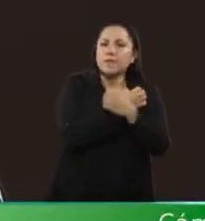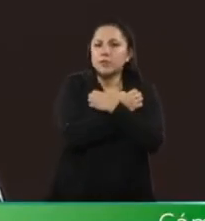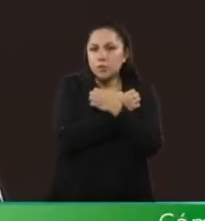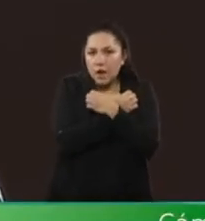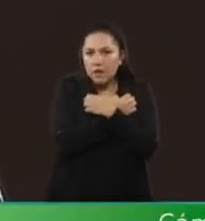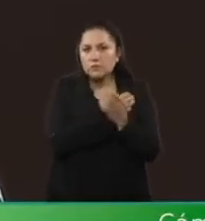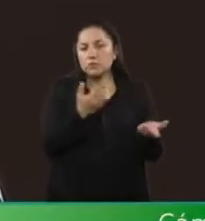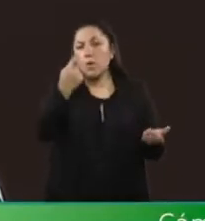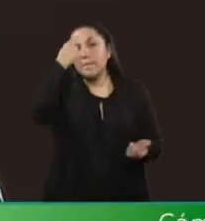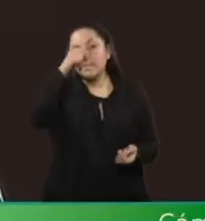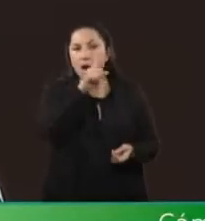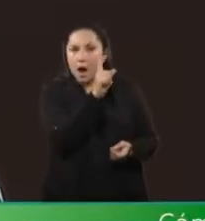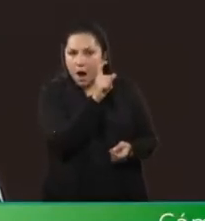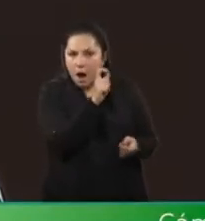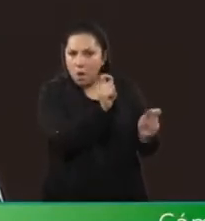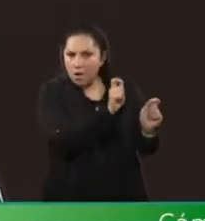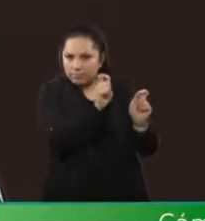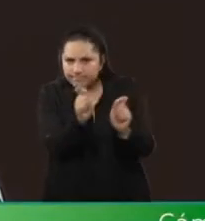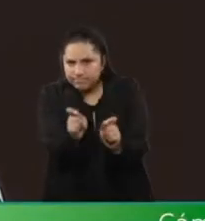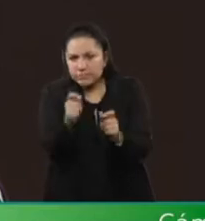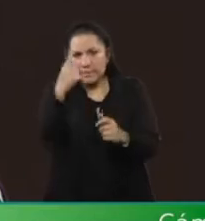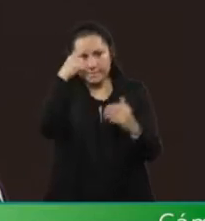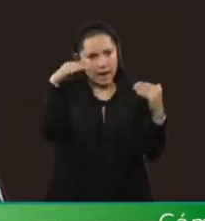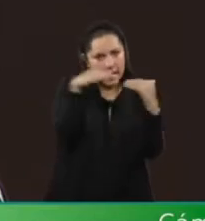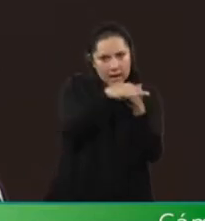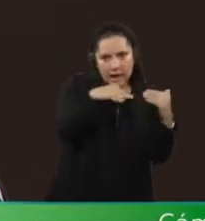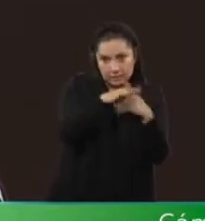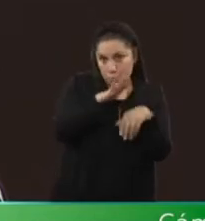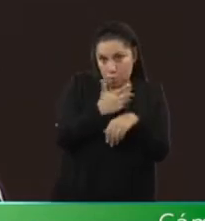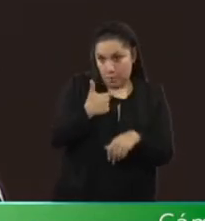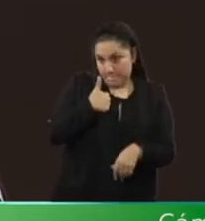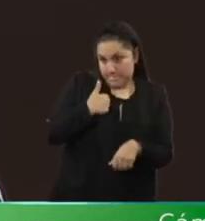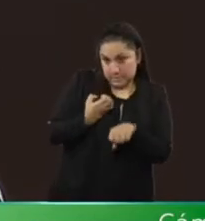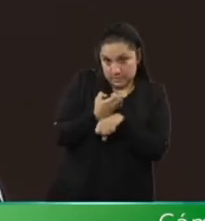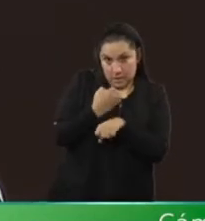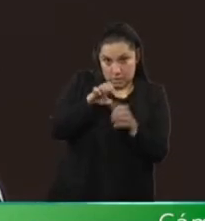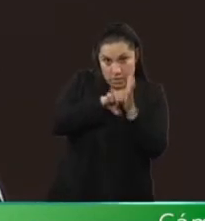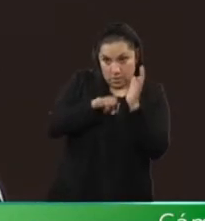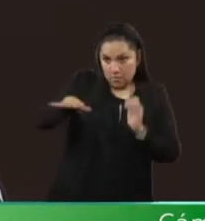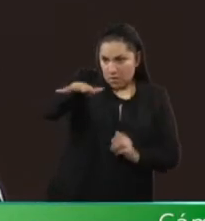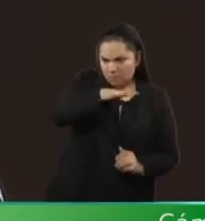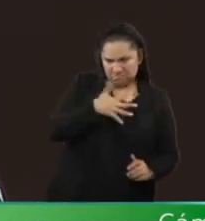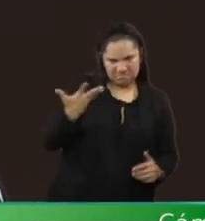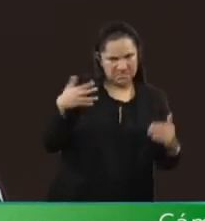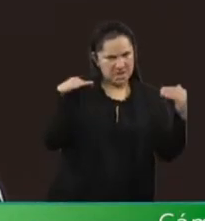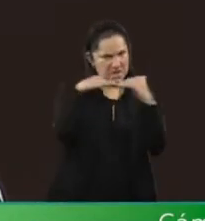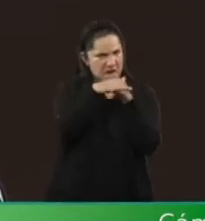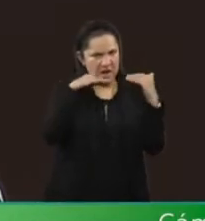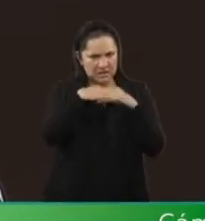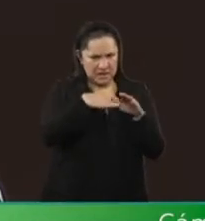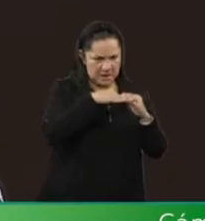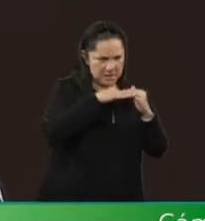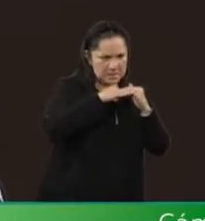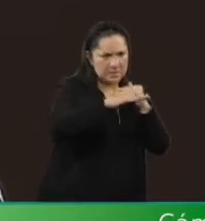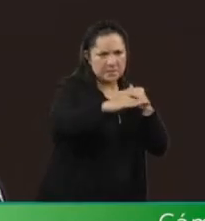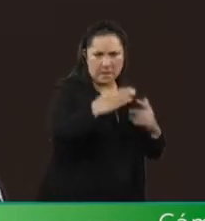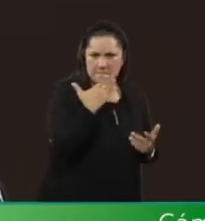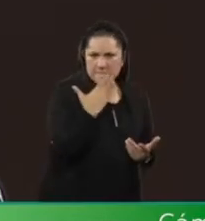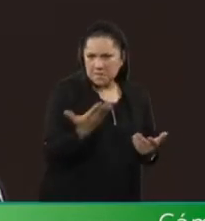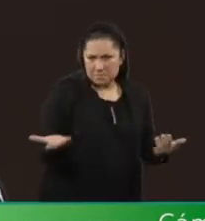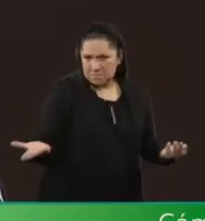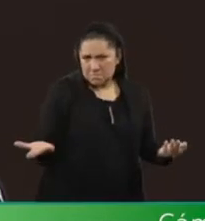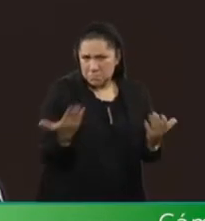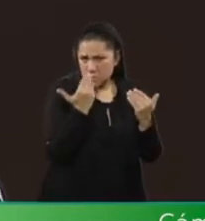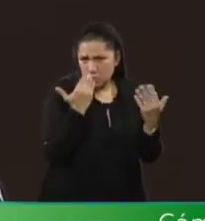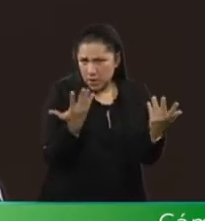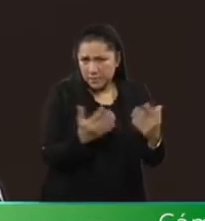carreteras que muchas de las comunidades, incluyendo mi estado, no tiene. Señoras y señores, los pueblos indígenas y